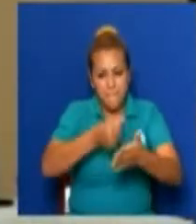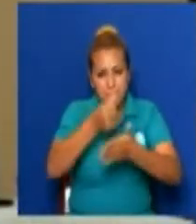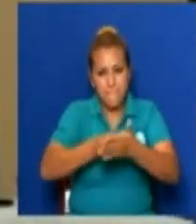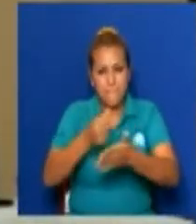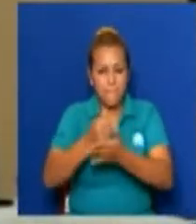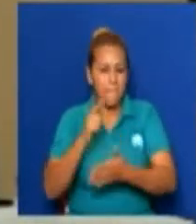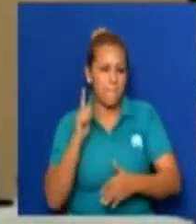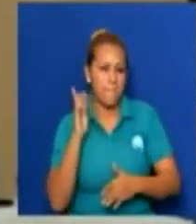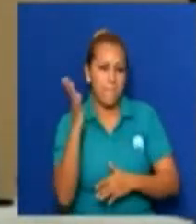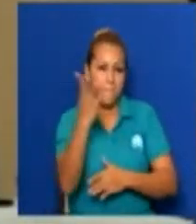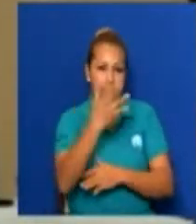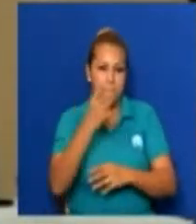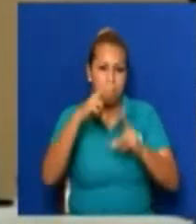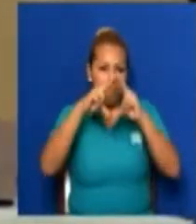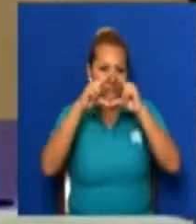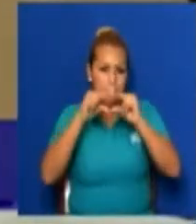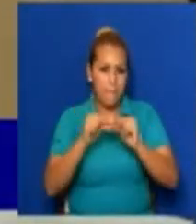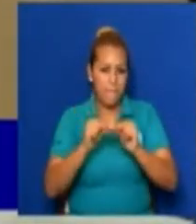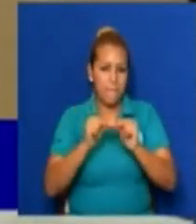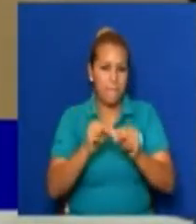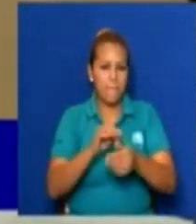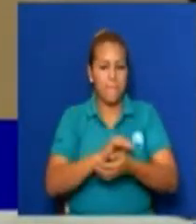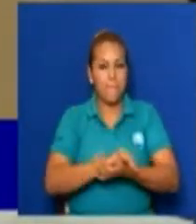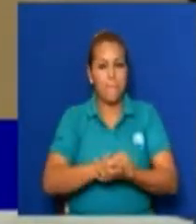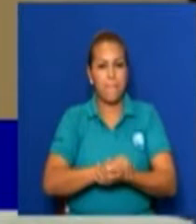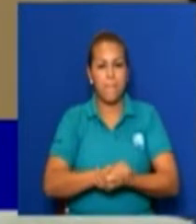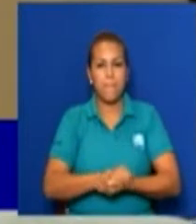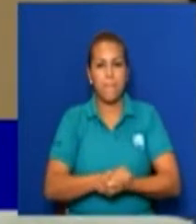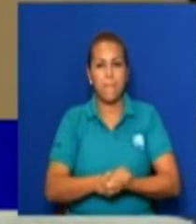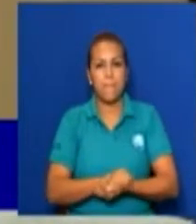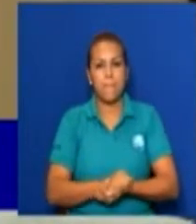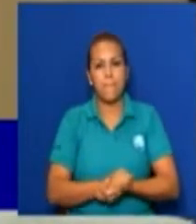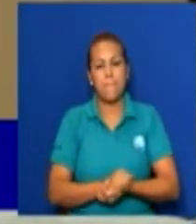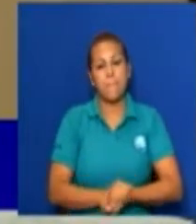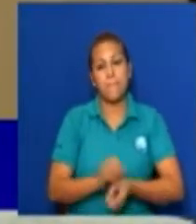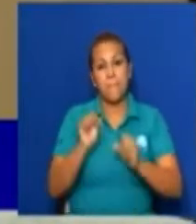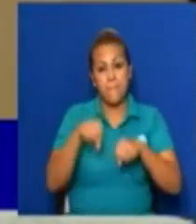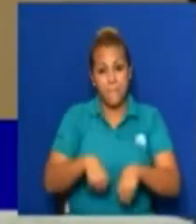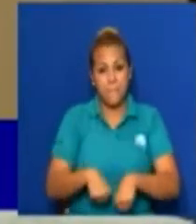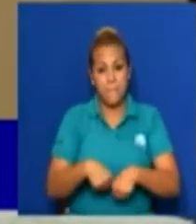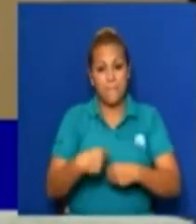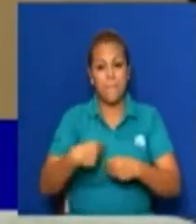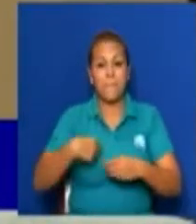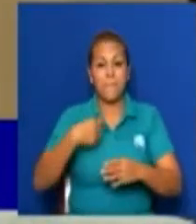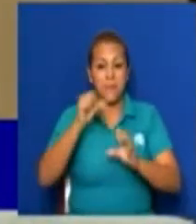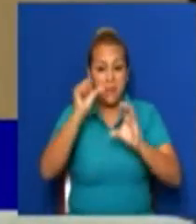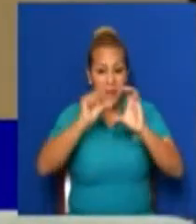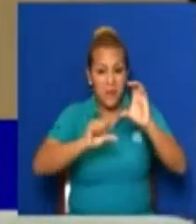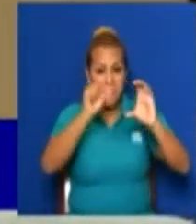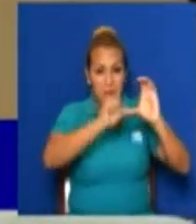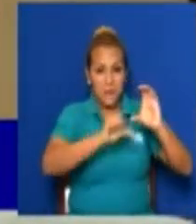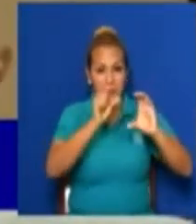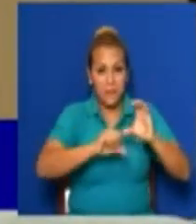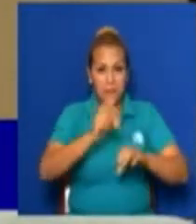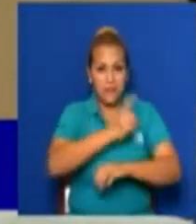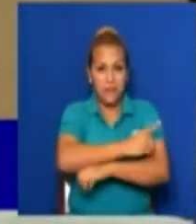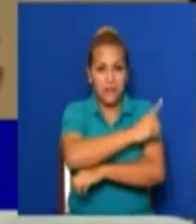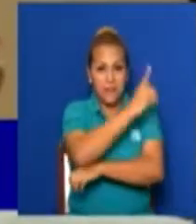nicaragüense y todo Nicaragua. Y esto cada día, recordemos que la economía